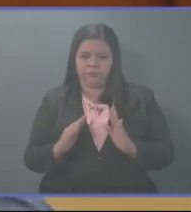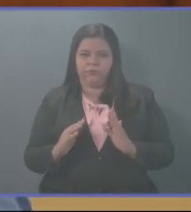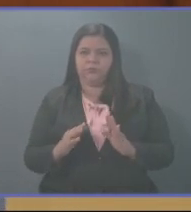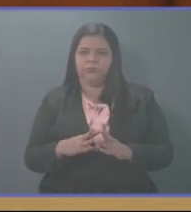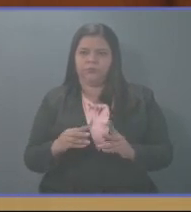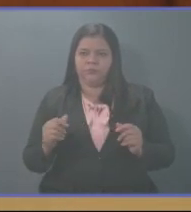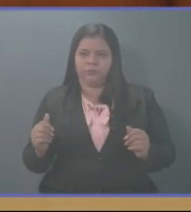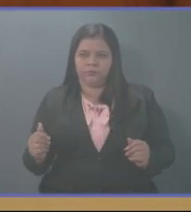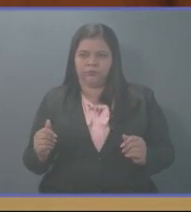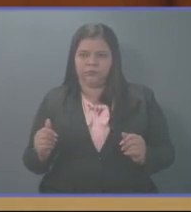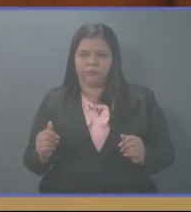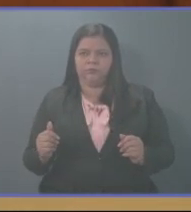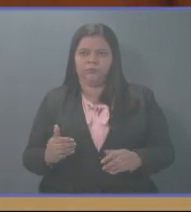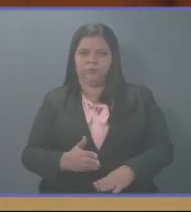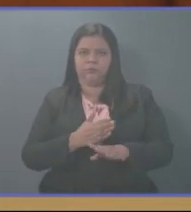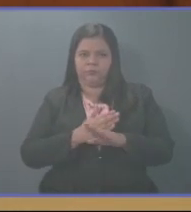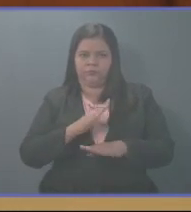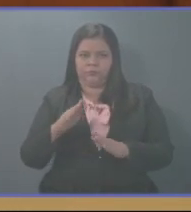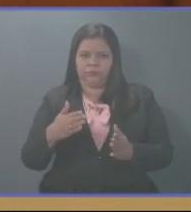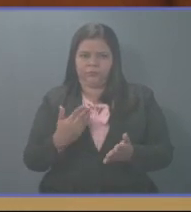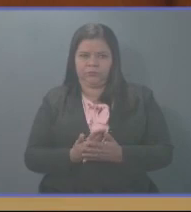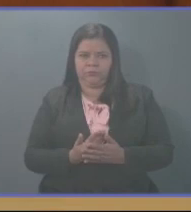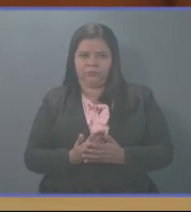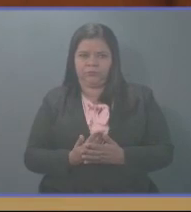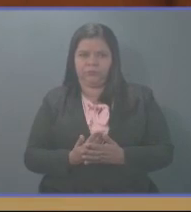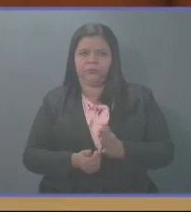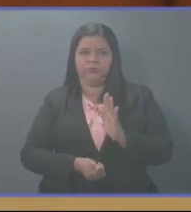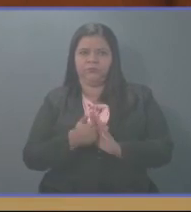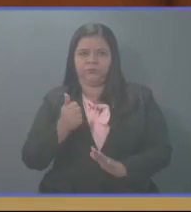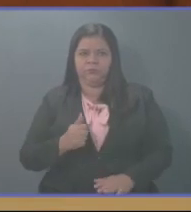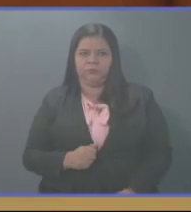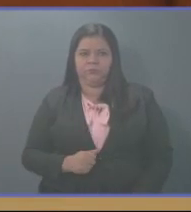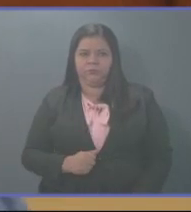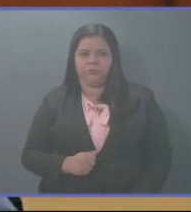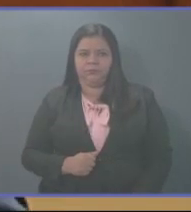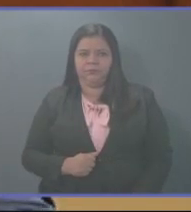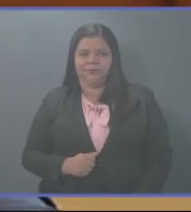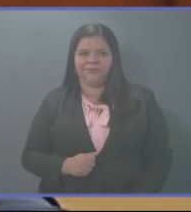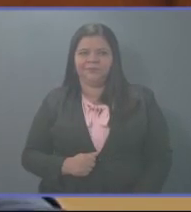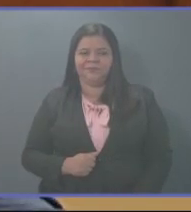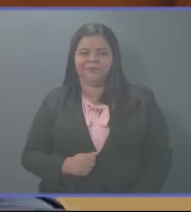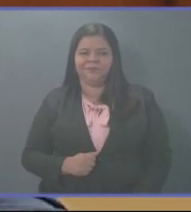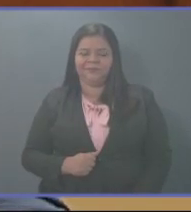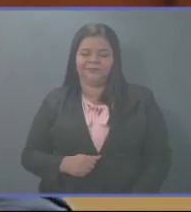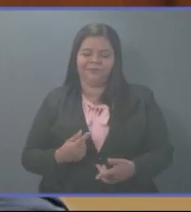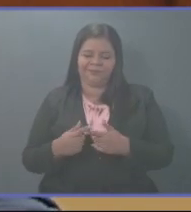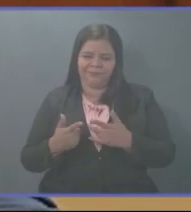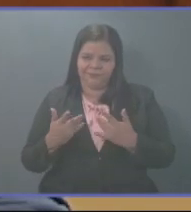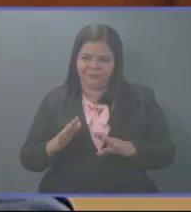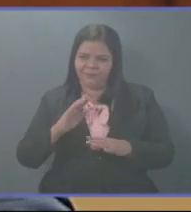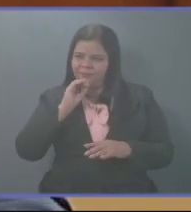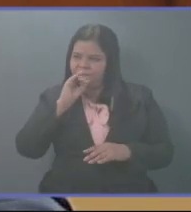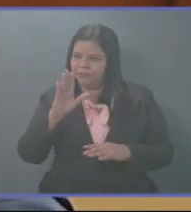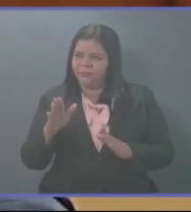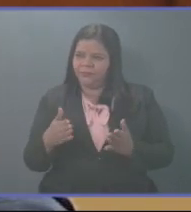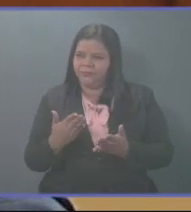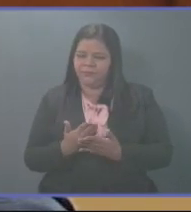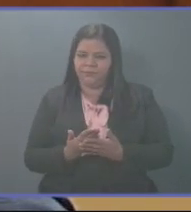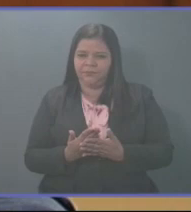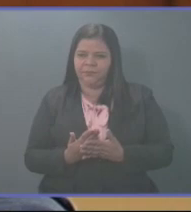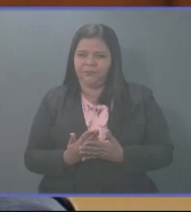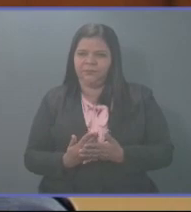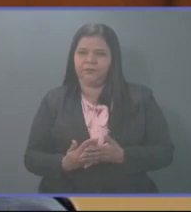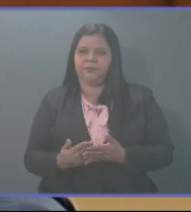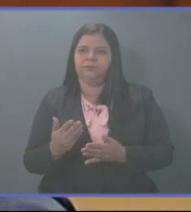o para evitar los efectos de hechos de violencia. Aunque señaló que debido a